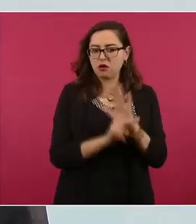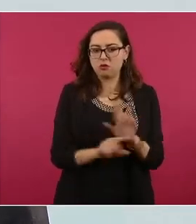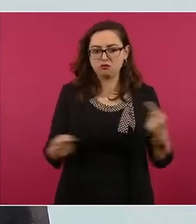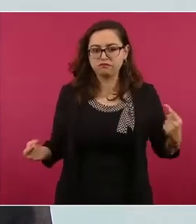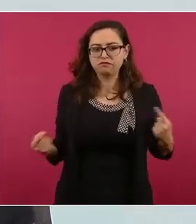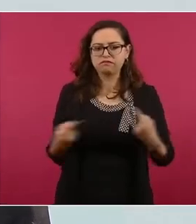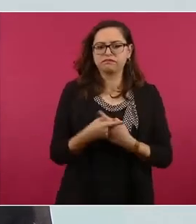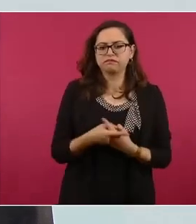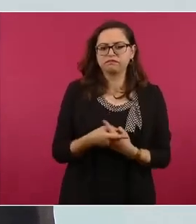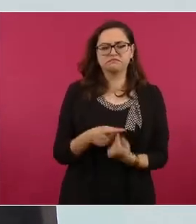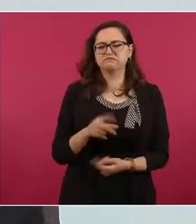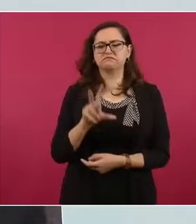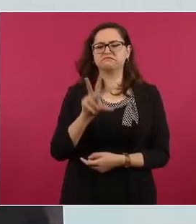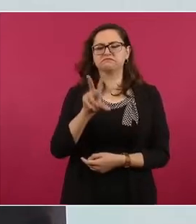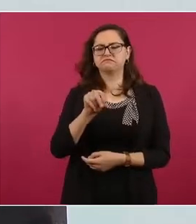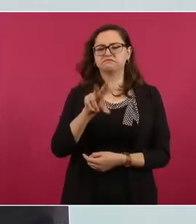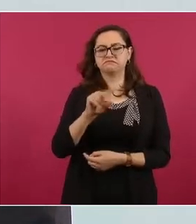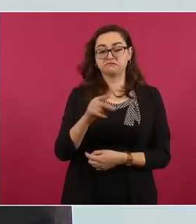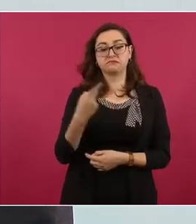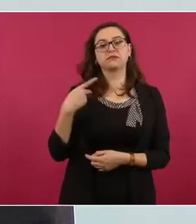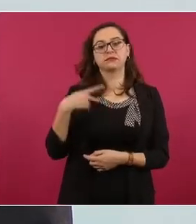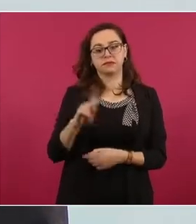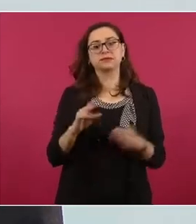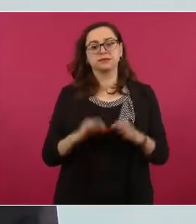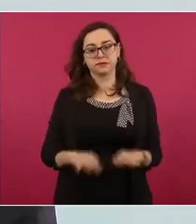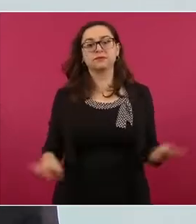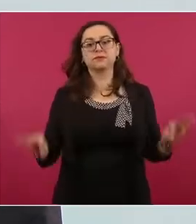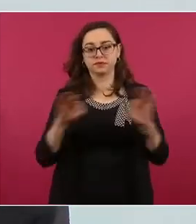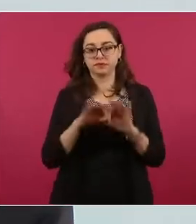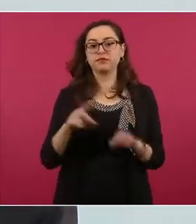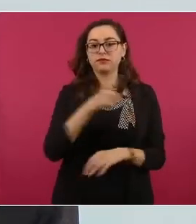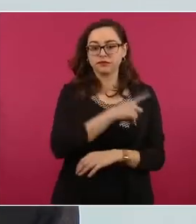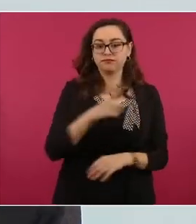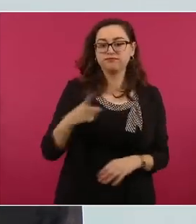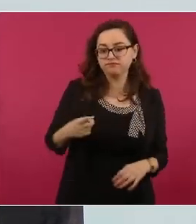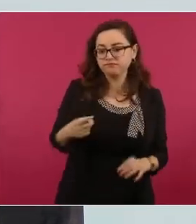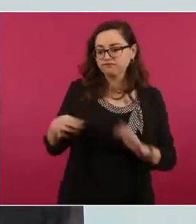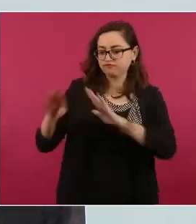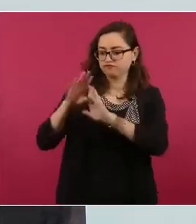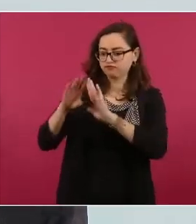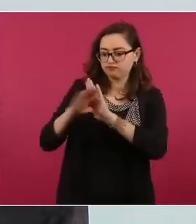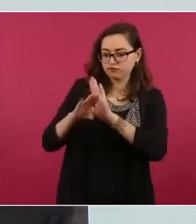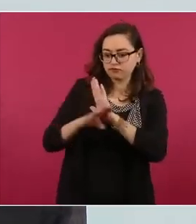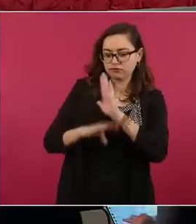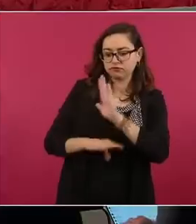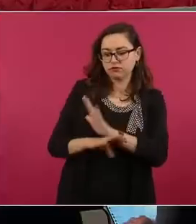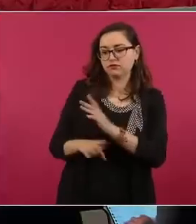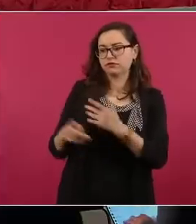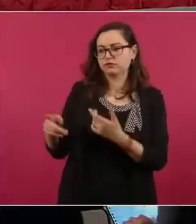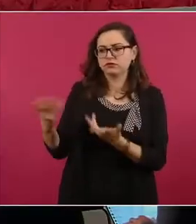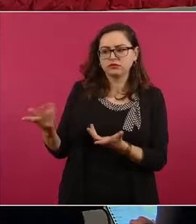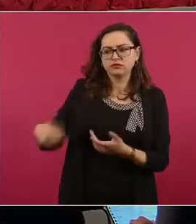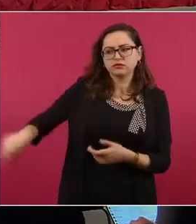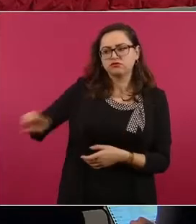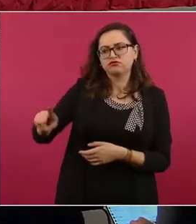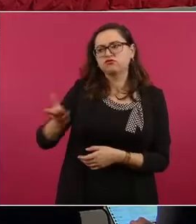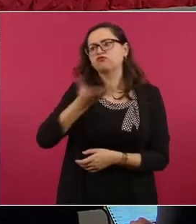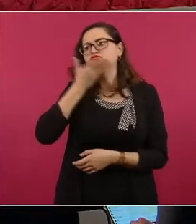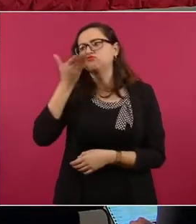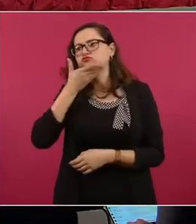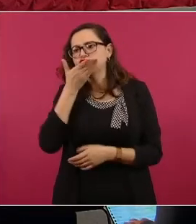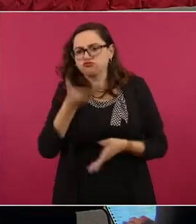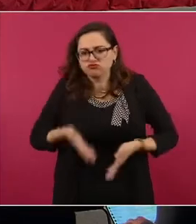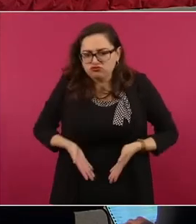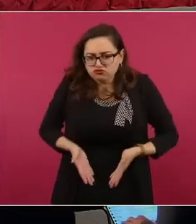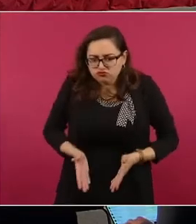hemos considerado fundamental que haya una norma específica de partería que reconozca esta práctica, las